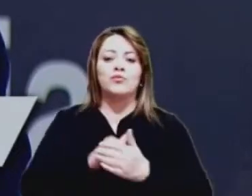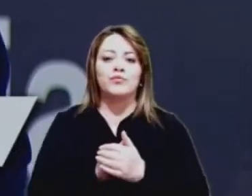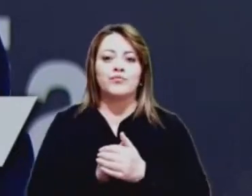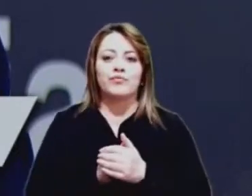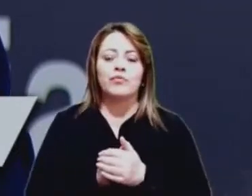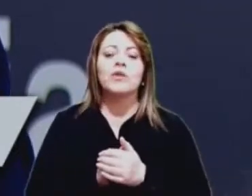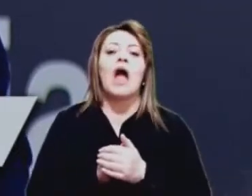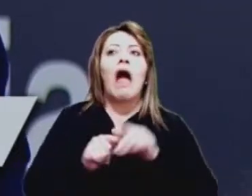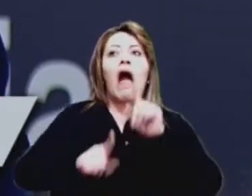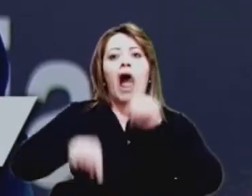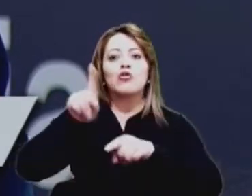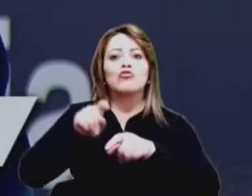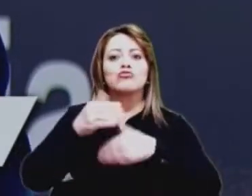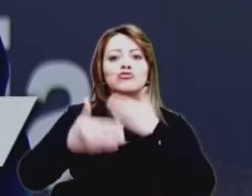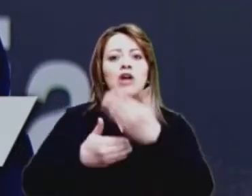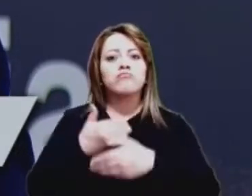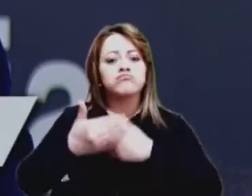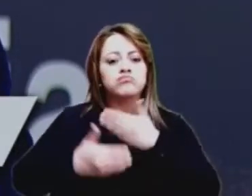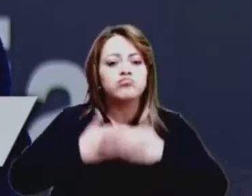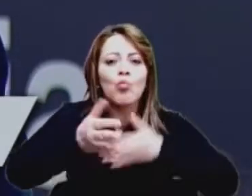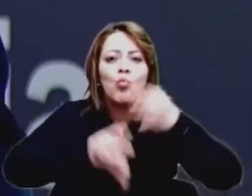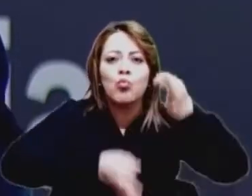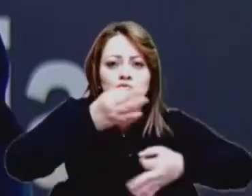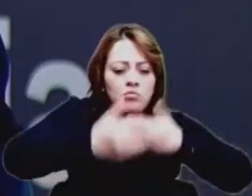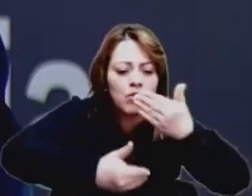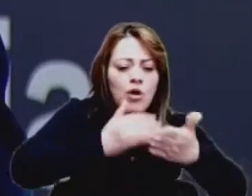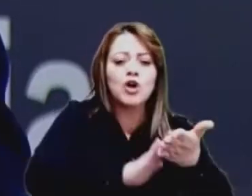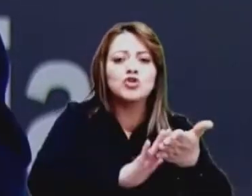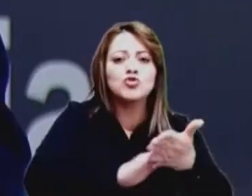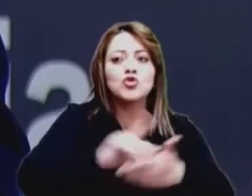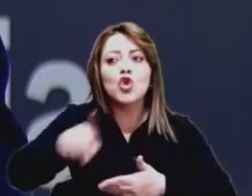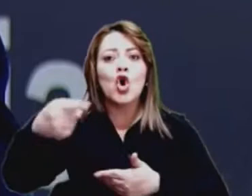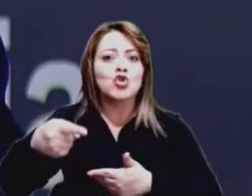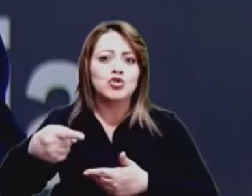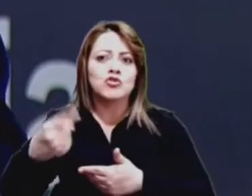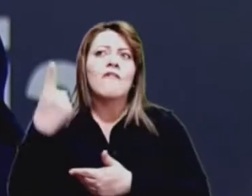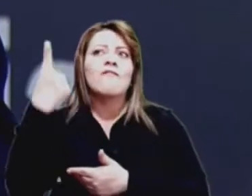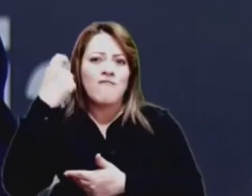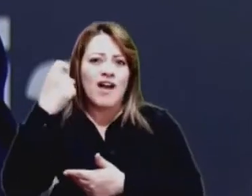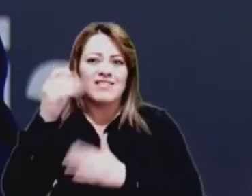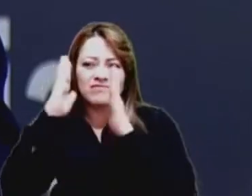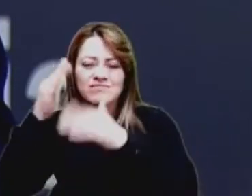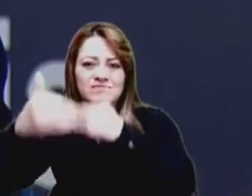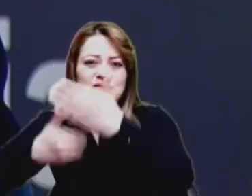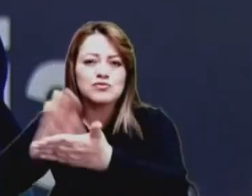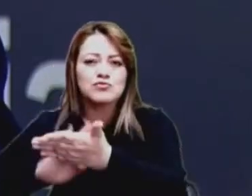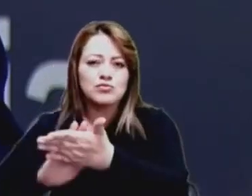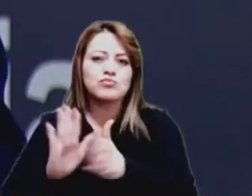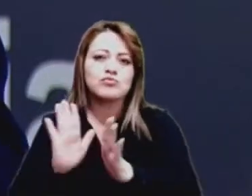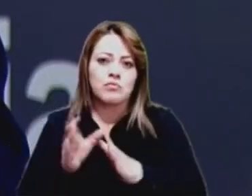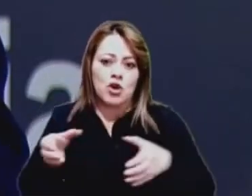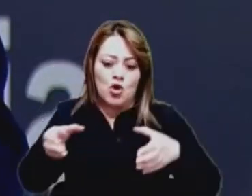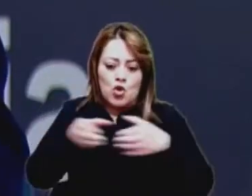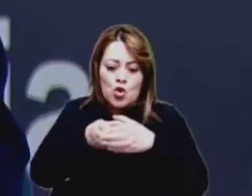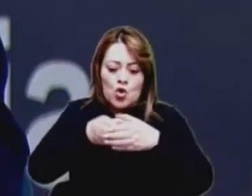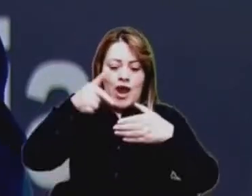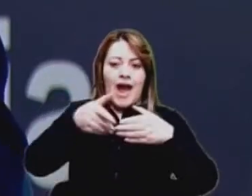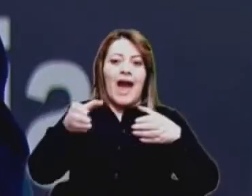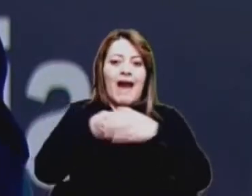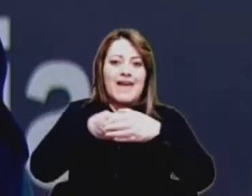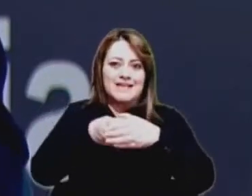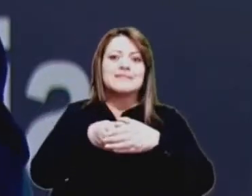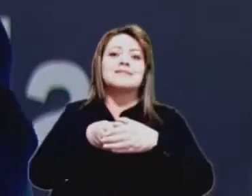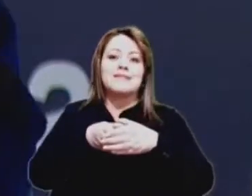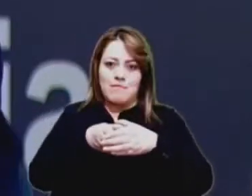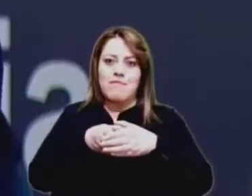pero que se han solucionado en virtud de esta función poco conocida que tiene la agencia de servir como como mediador en los